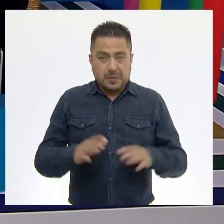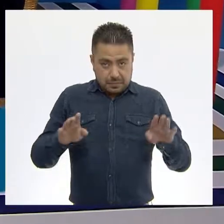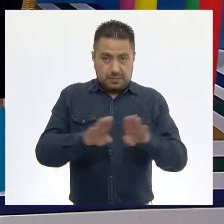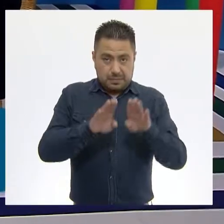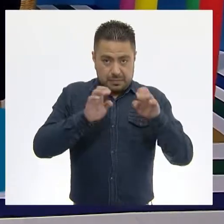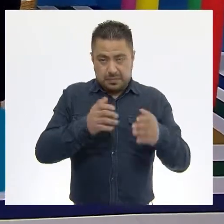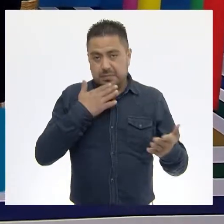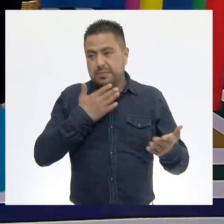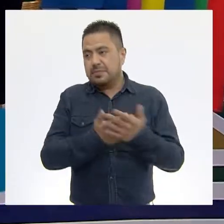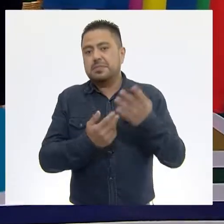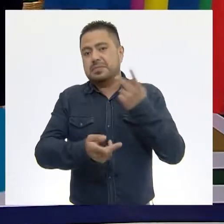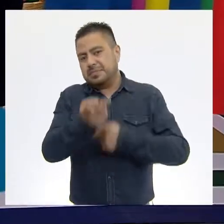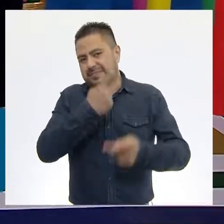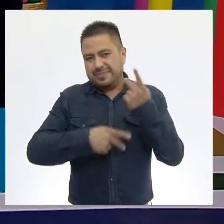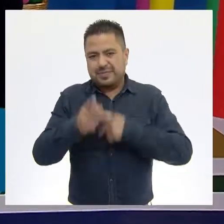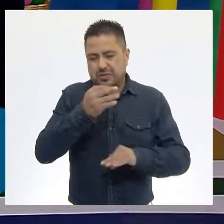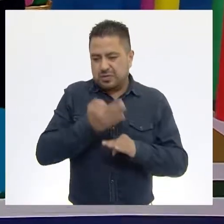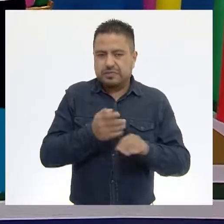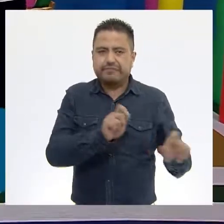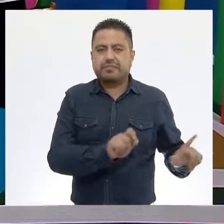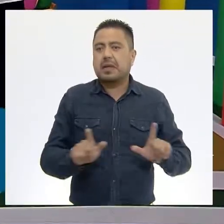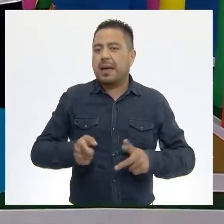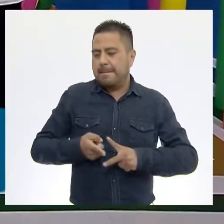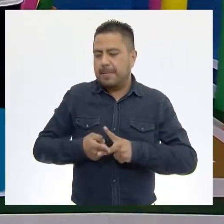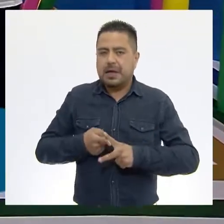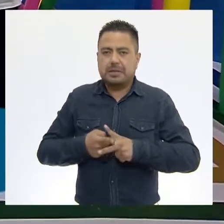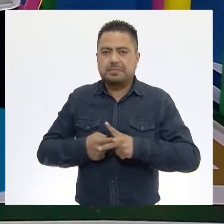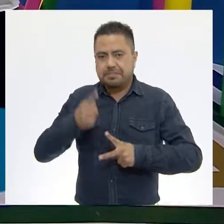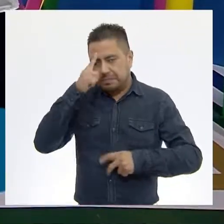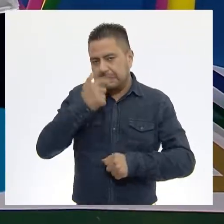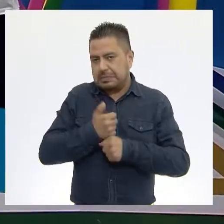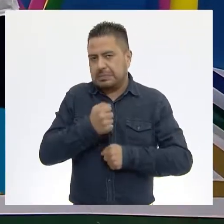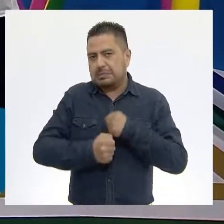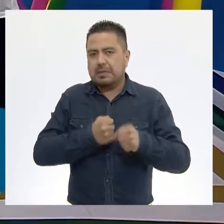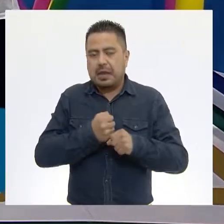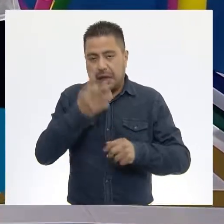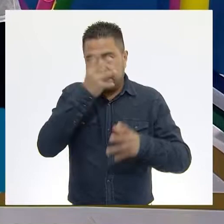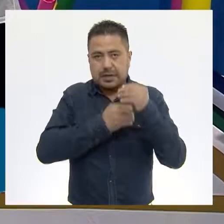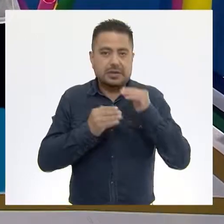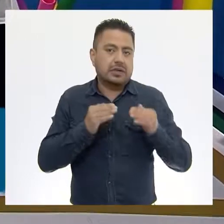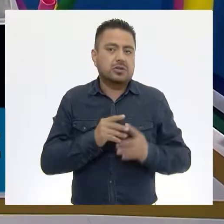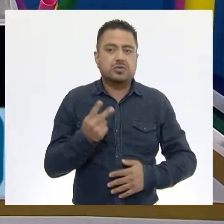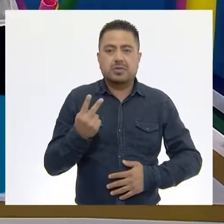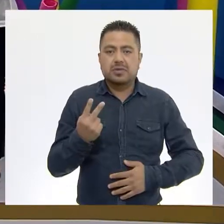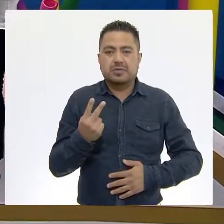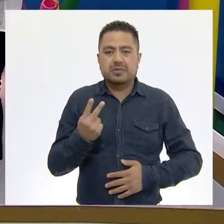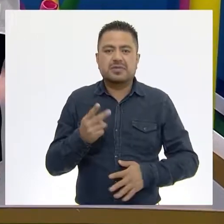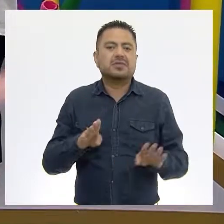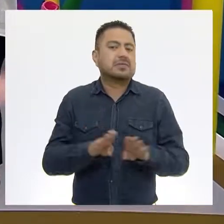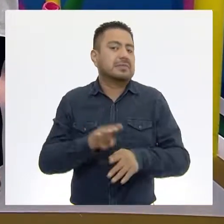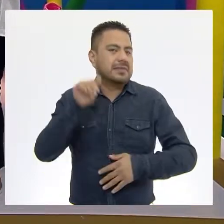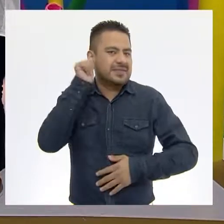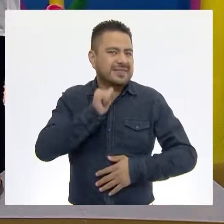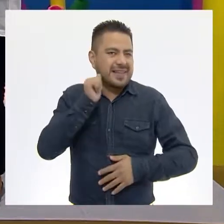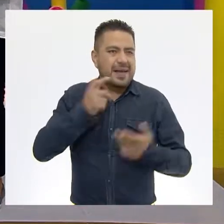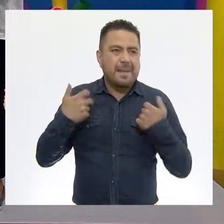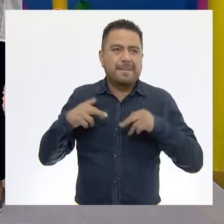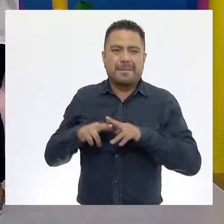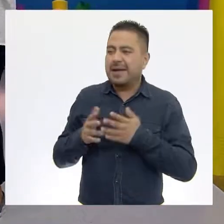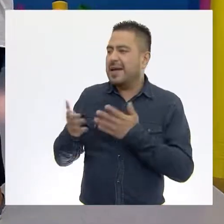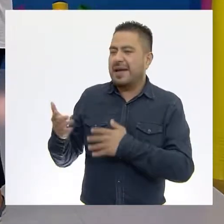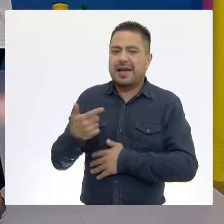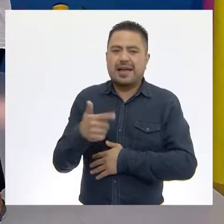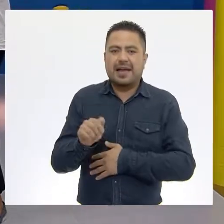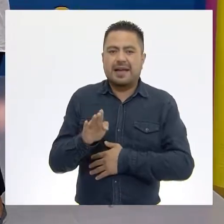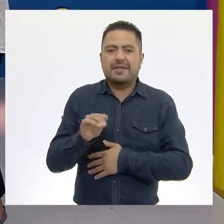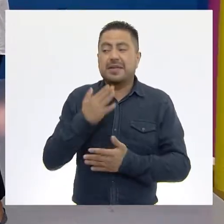¿Cómo están? Bienvenidos y bienvenidas a su sesión de matemáticas para sexto grado en Aprende en Casa 2. Como siempre, con la maestra Gaby